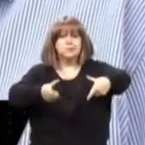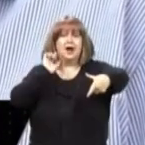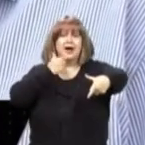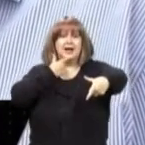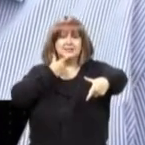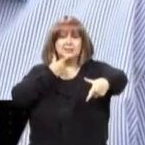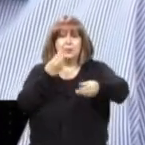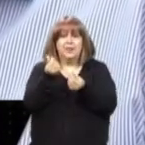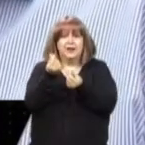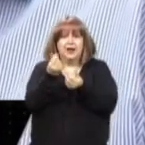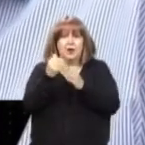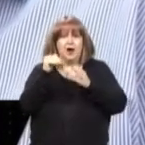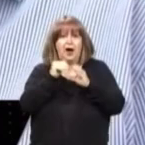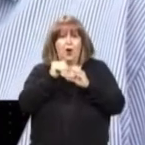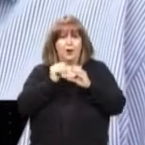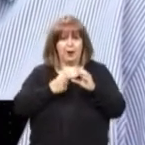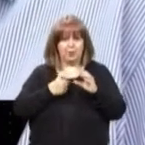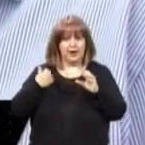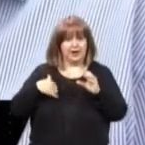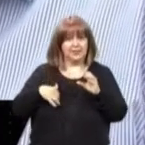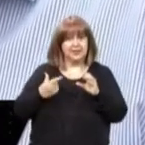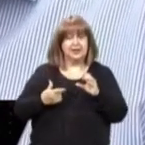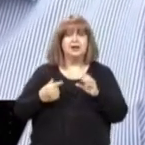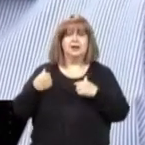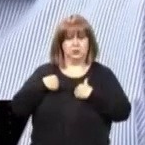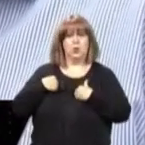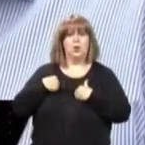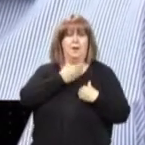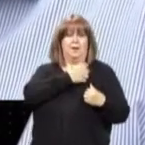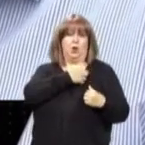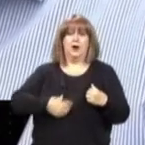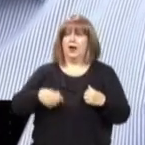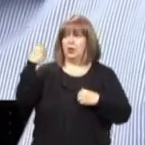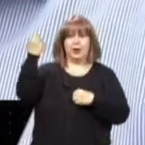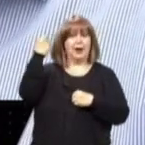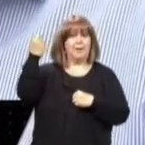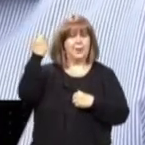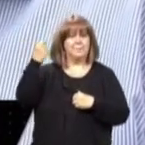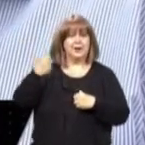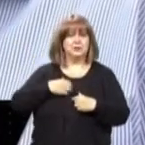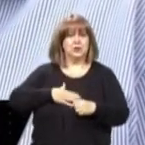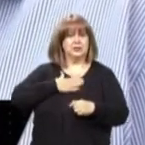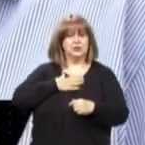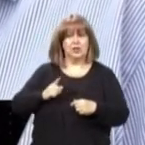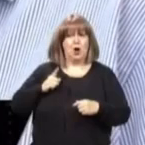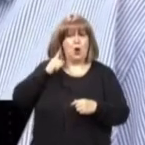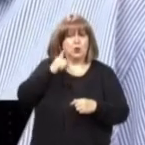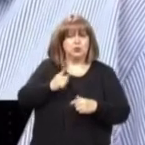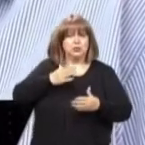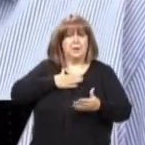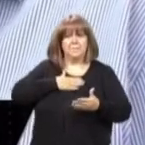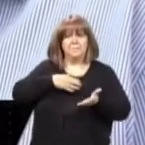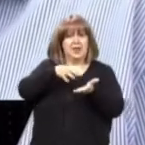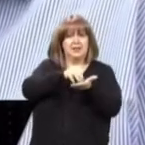del manejo de las divisas. Creo que es un paso muy importante y como pampeano, realmente nos llena de orgullo que esta obra, digamos, transcurra